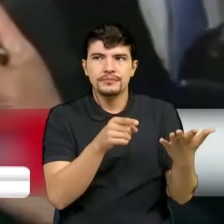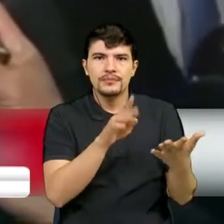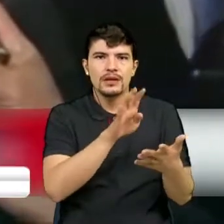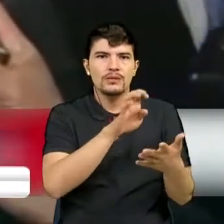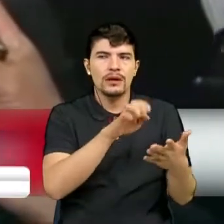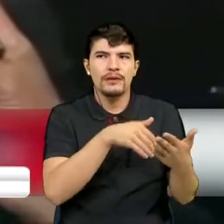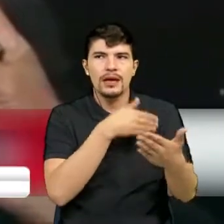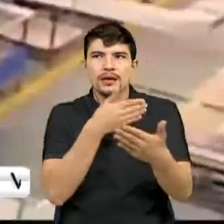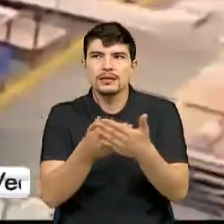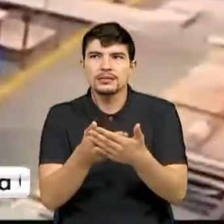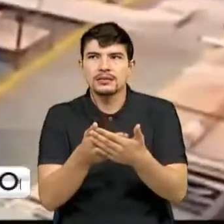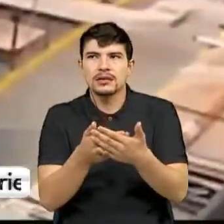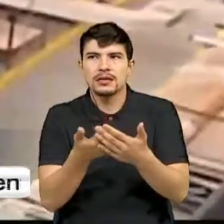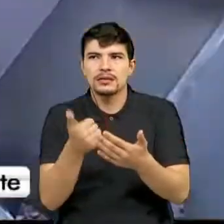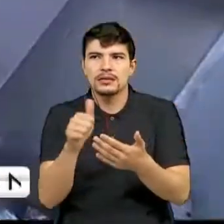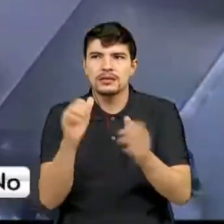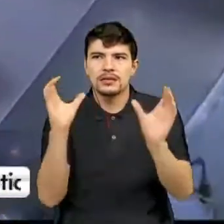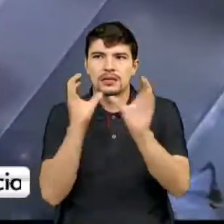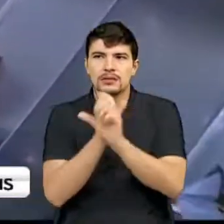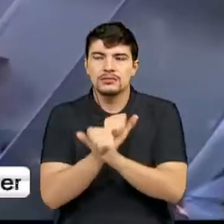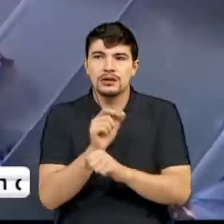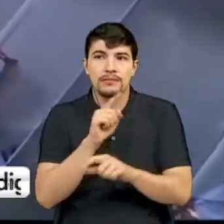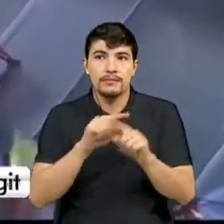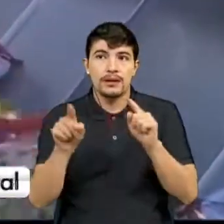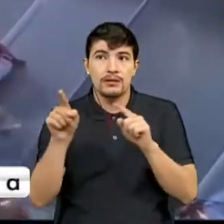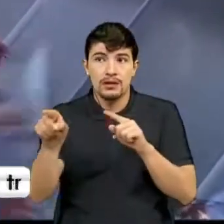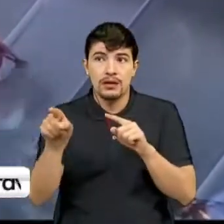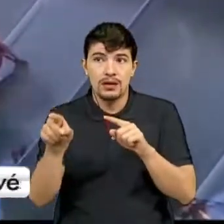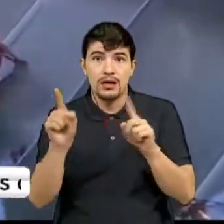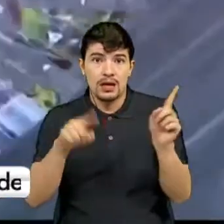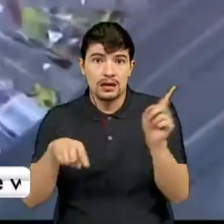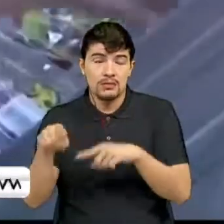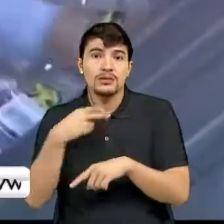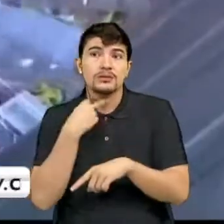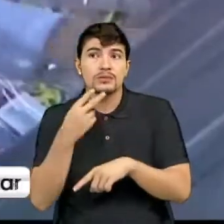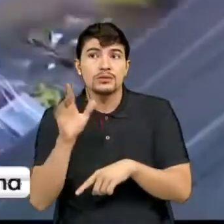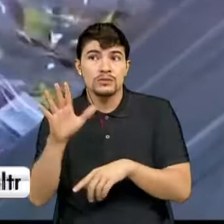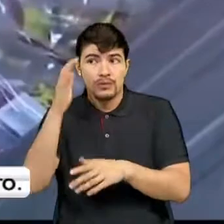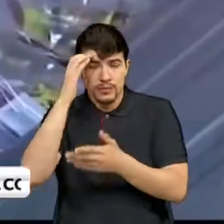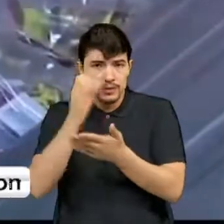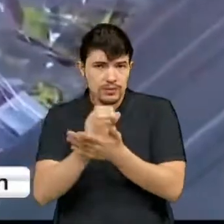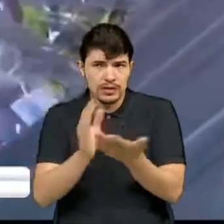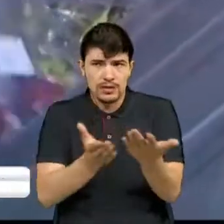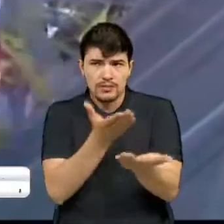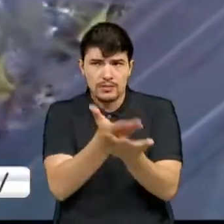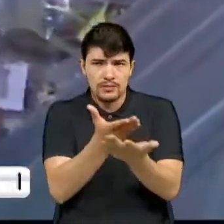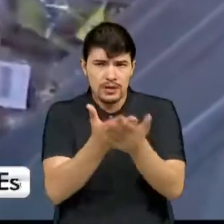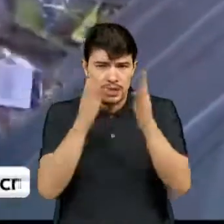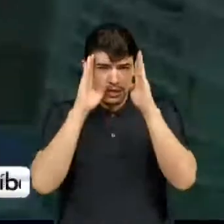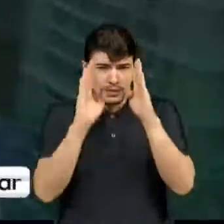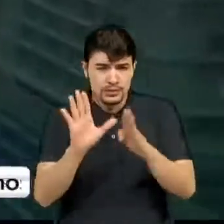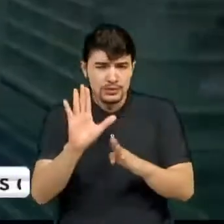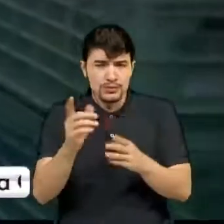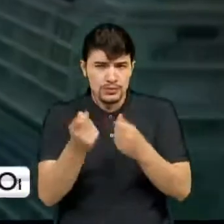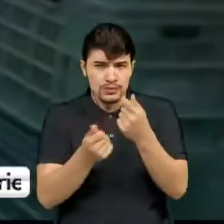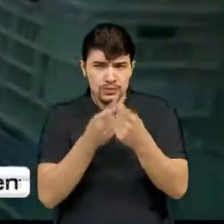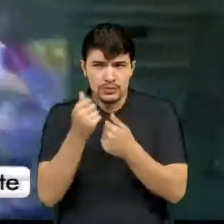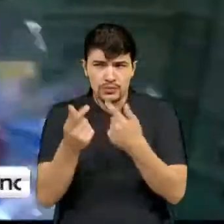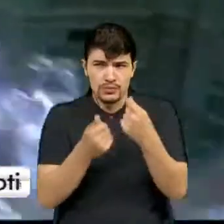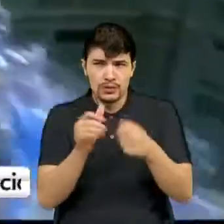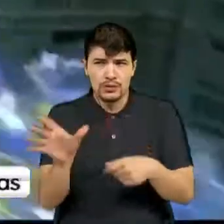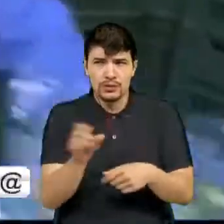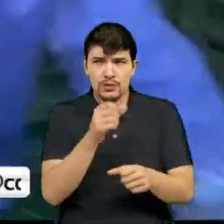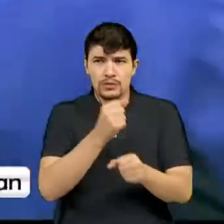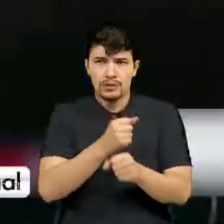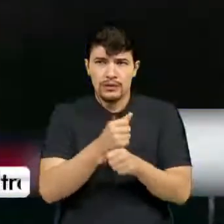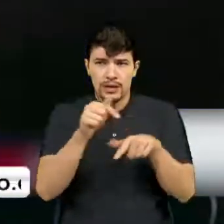noche, hoy está a partir de las 10 de la noche. Sin embargo, existen voces en el Senado que consideran que la propuesta no atiende la realidad económica de los trabajadores